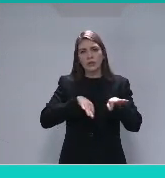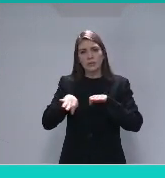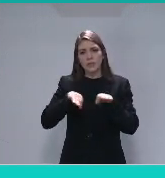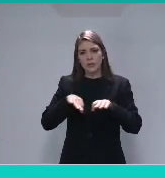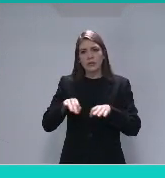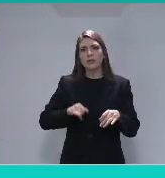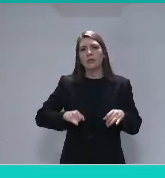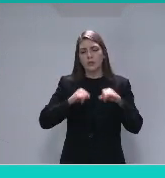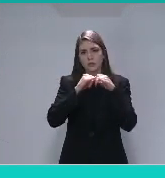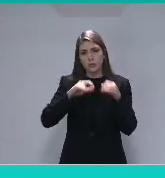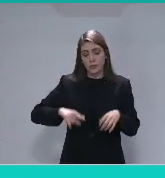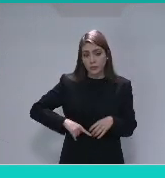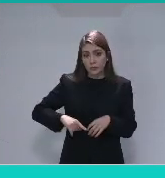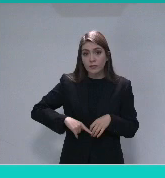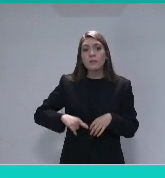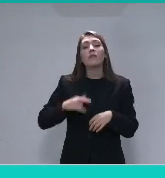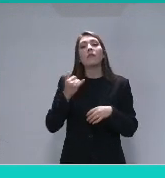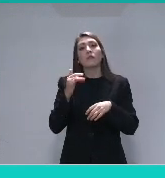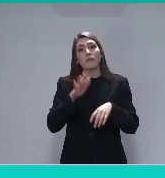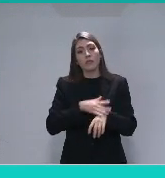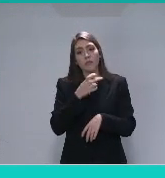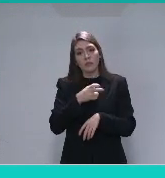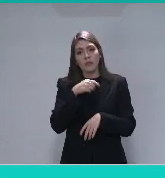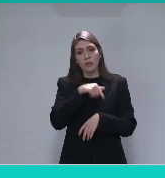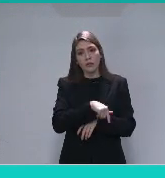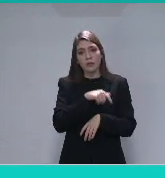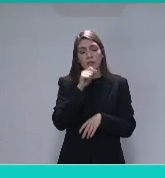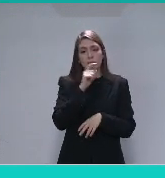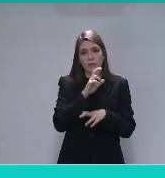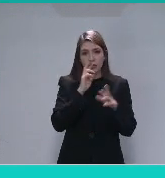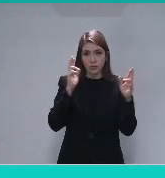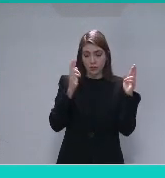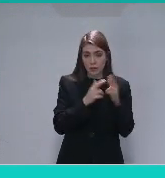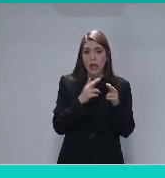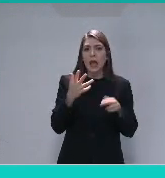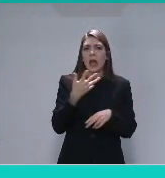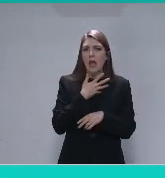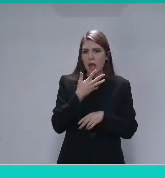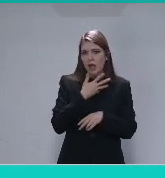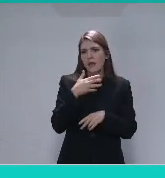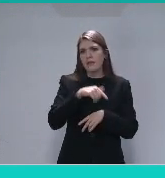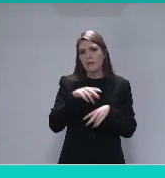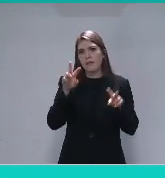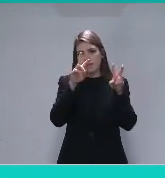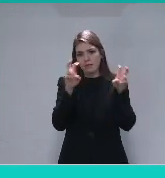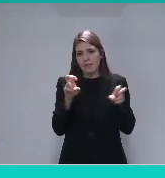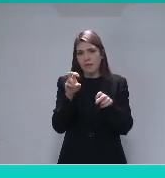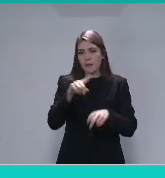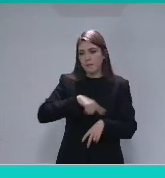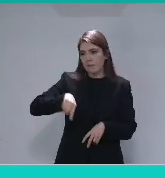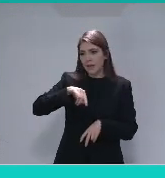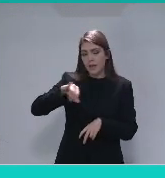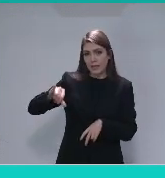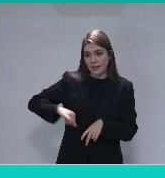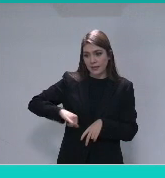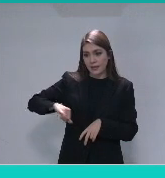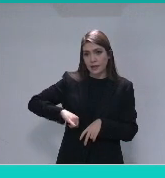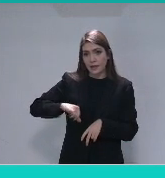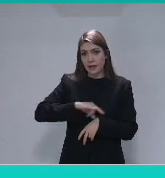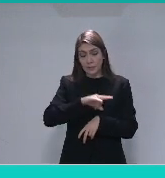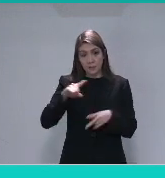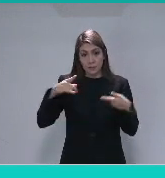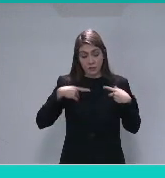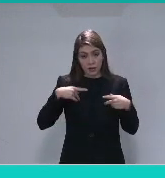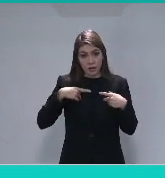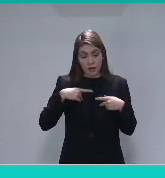en el marco de nuestra sesión ordinaria por considerar que estamos ante un tema de interés para la sociedad hacemos